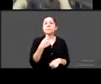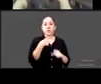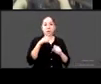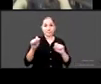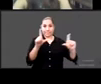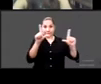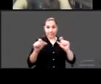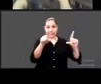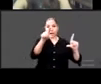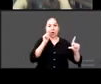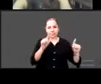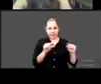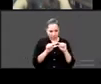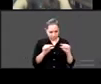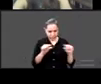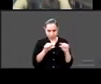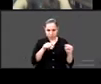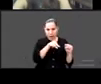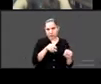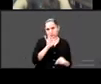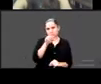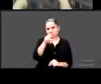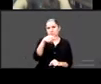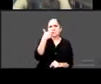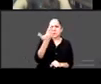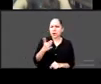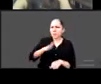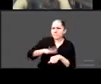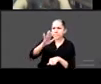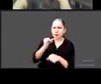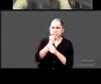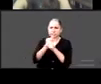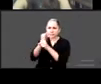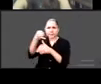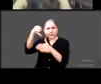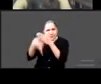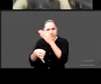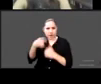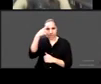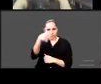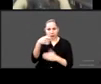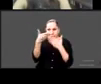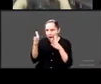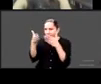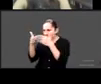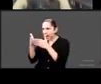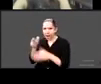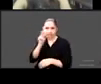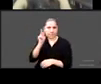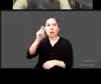quede constancia de que esto no es un invento o sencillo, o cosa desde la sensibilidad de quien habla, sino que